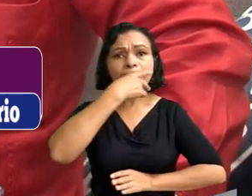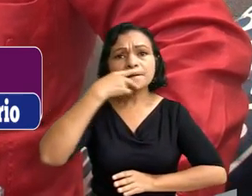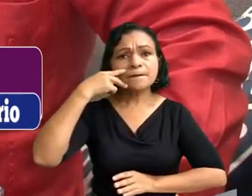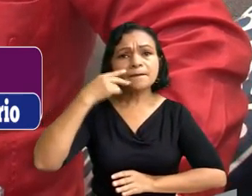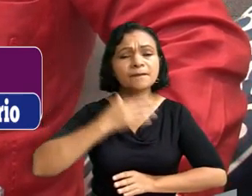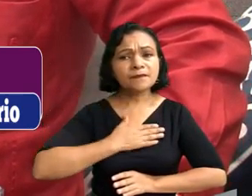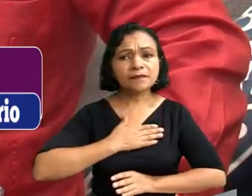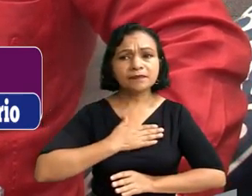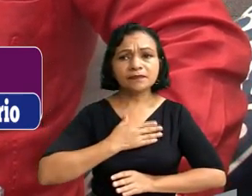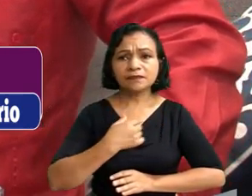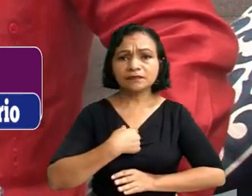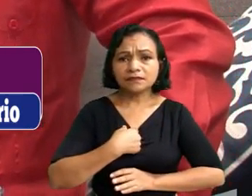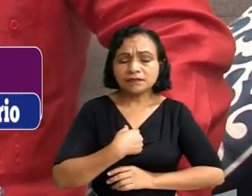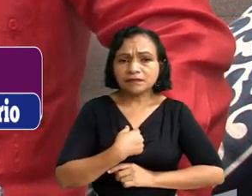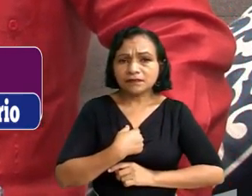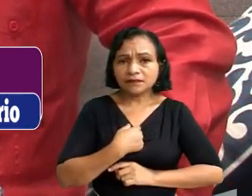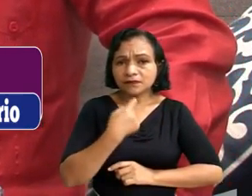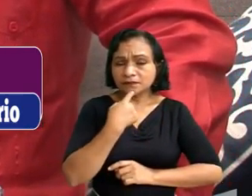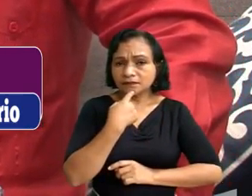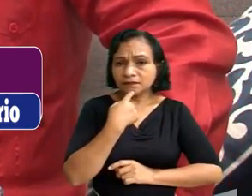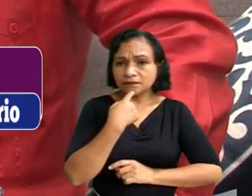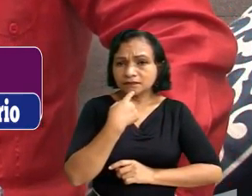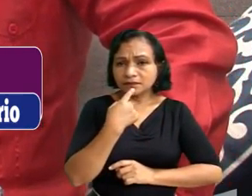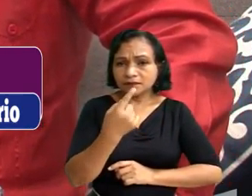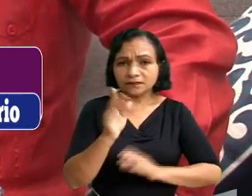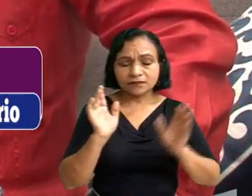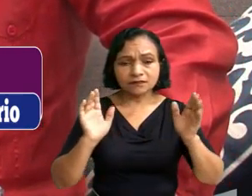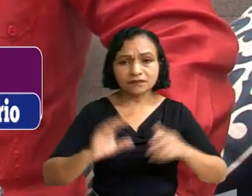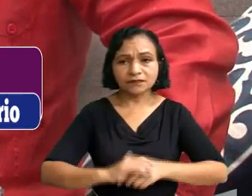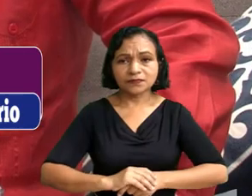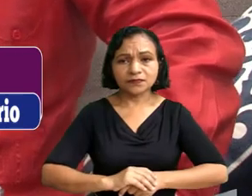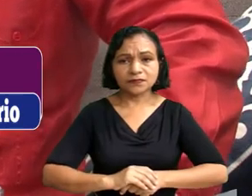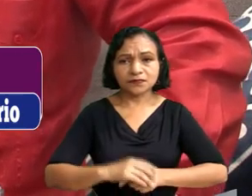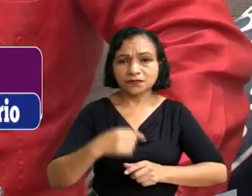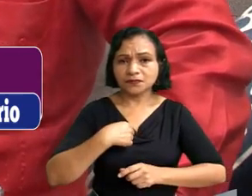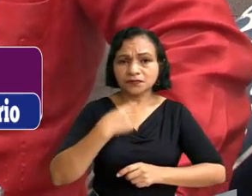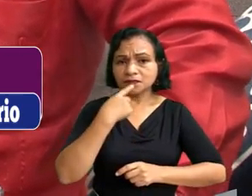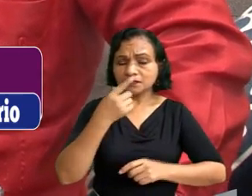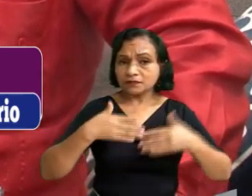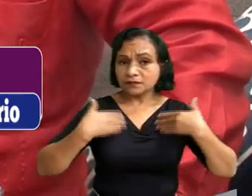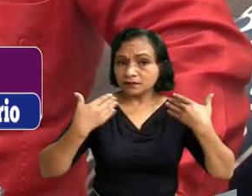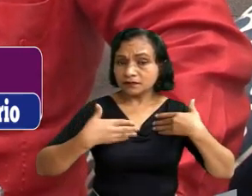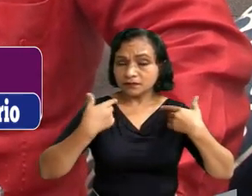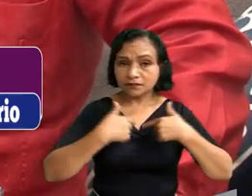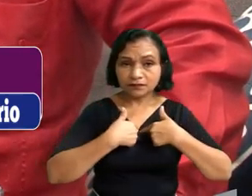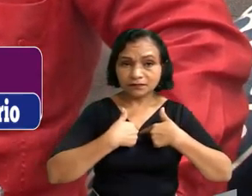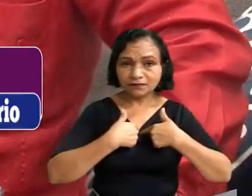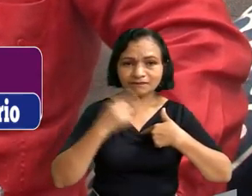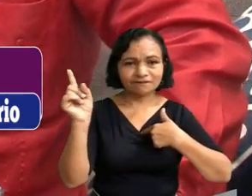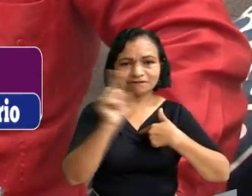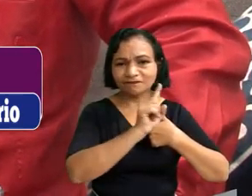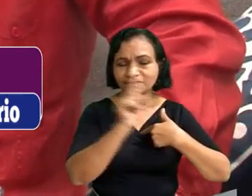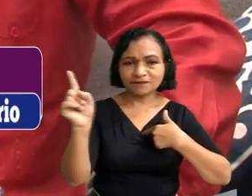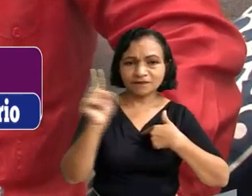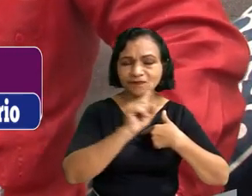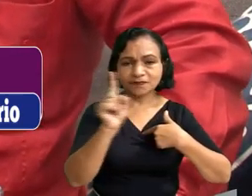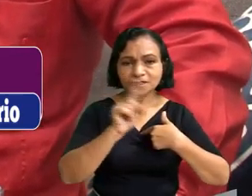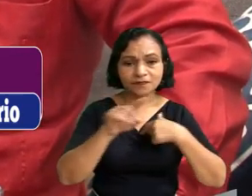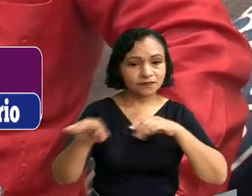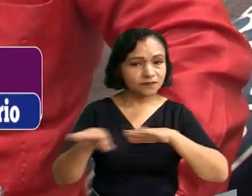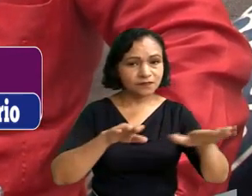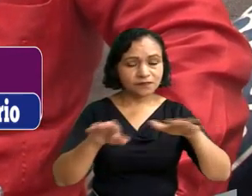y yo no yo no obviamente no estaba feliz como es permitido no podía